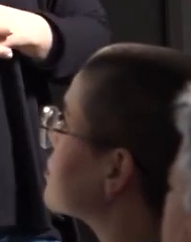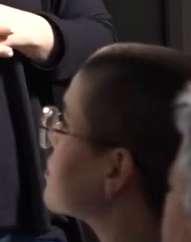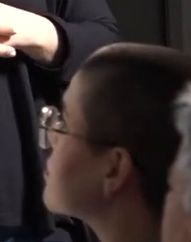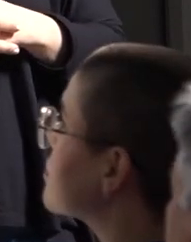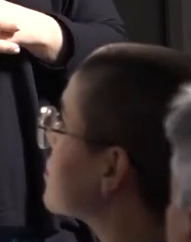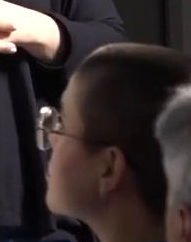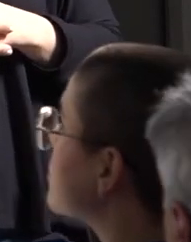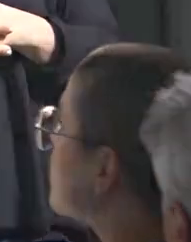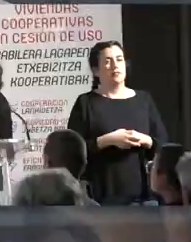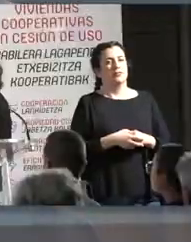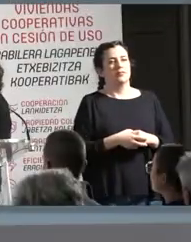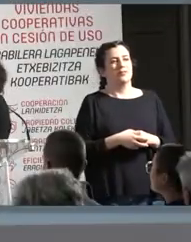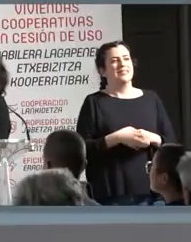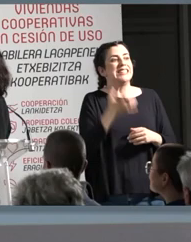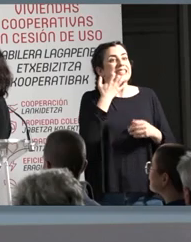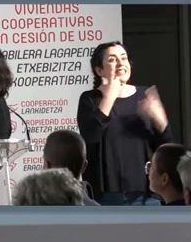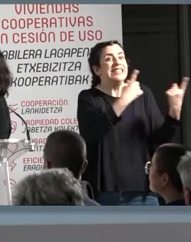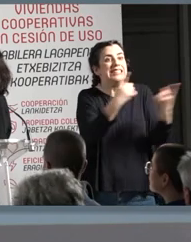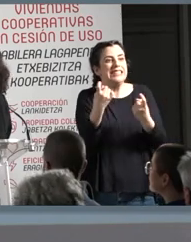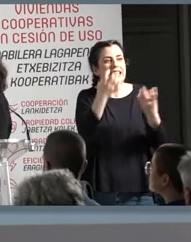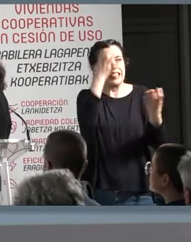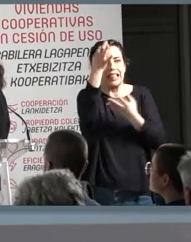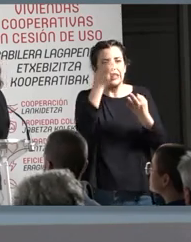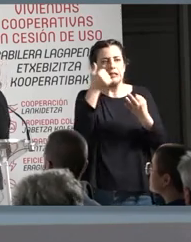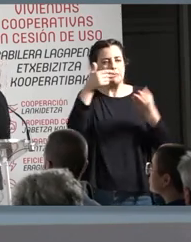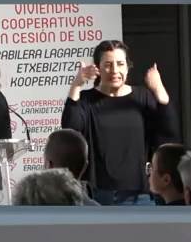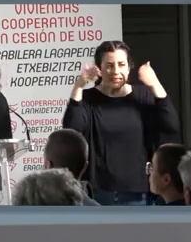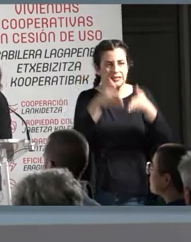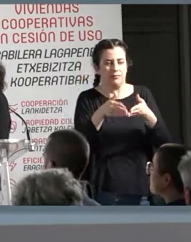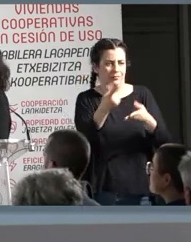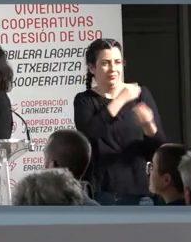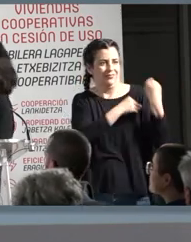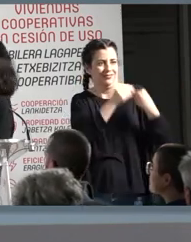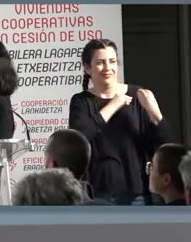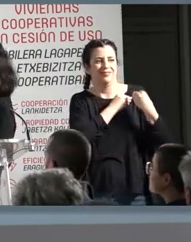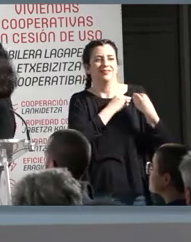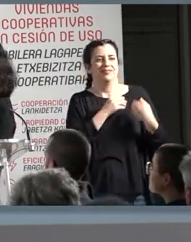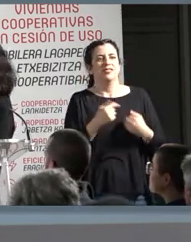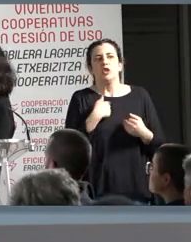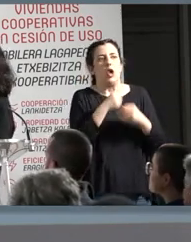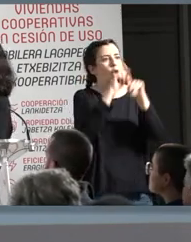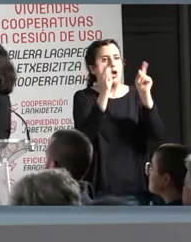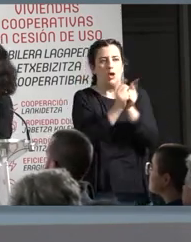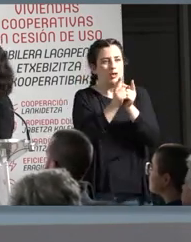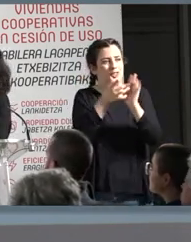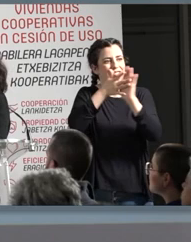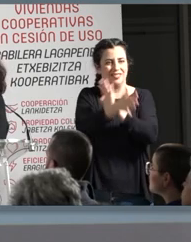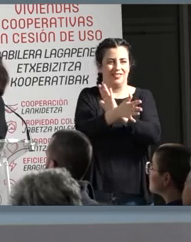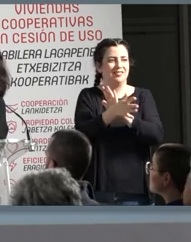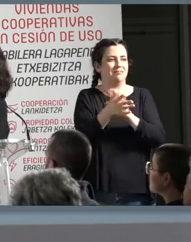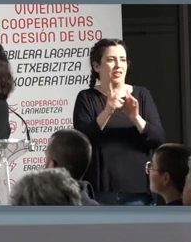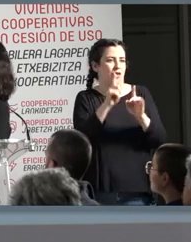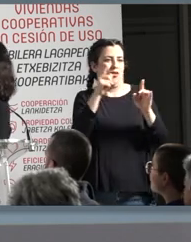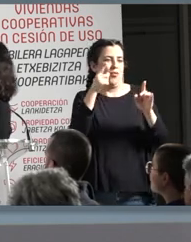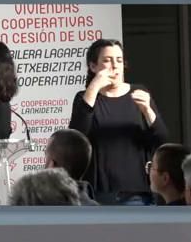Os digo que si necesitáis información de detalles más concretos, que contéis con nosotros. Yo os voy a dar aquí cuatro pinceladas para no entrar en